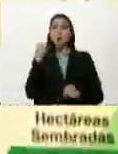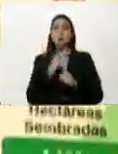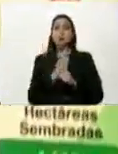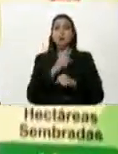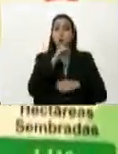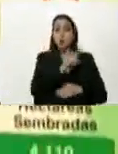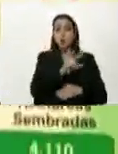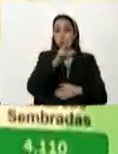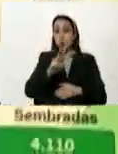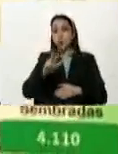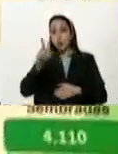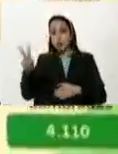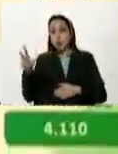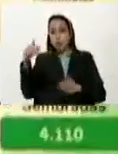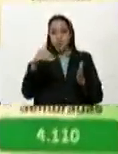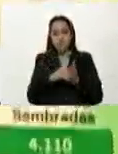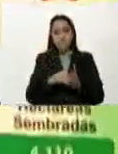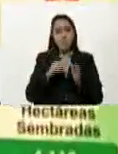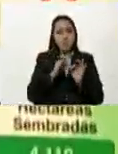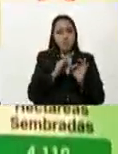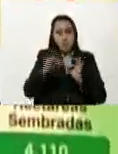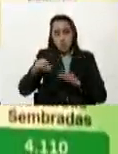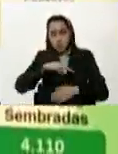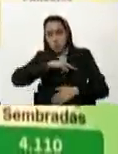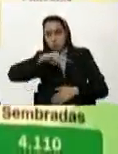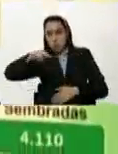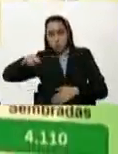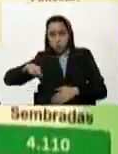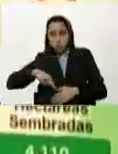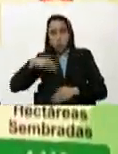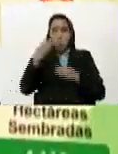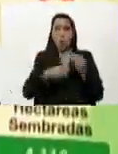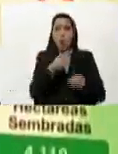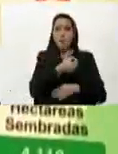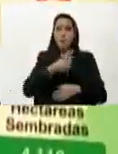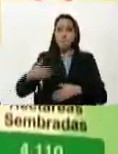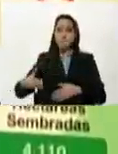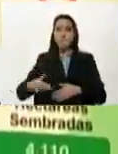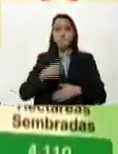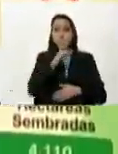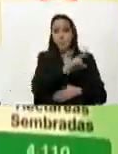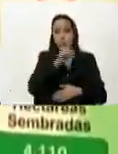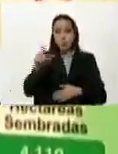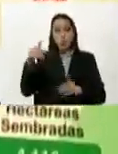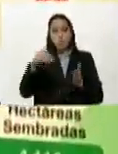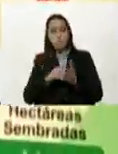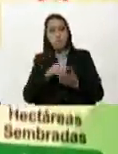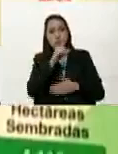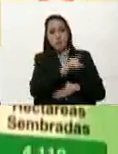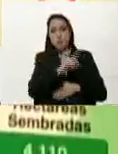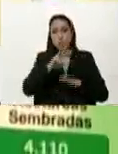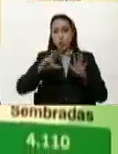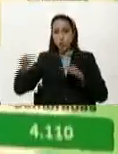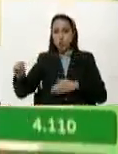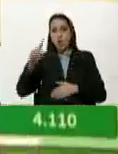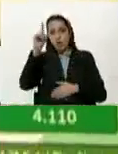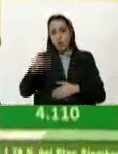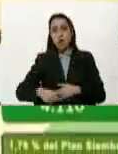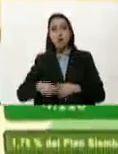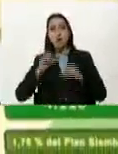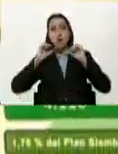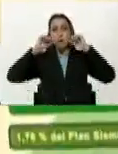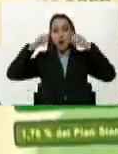232 mil hectáreas estamos nosotros con arroz 21.170 y maíz